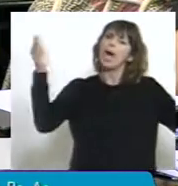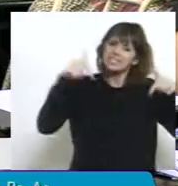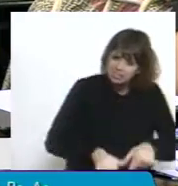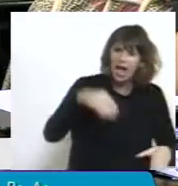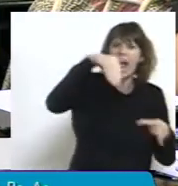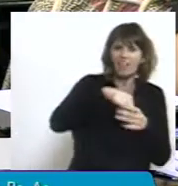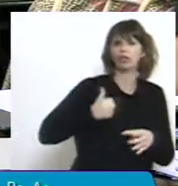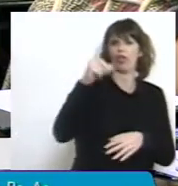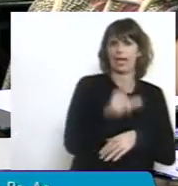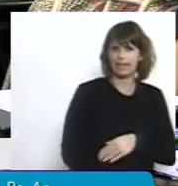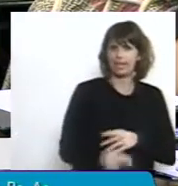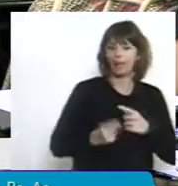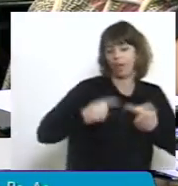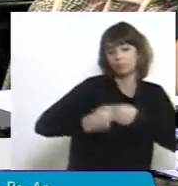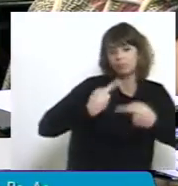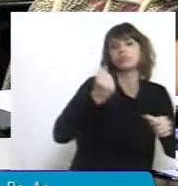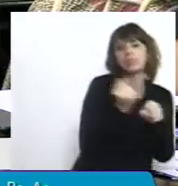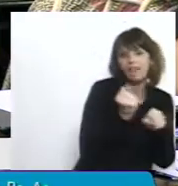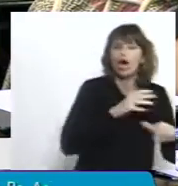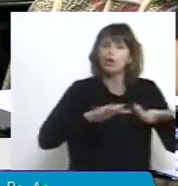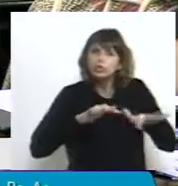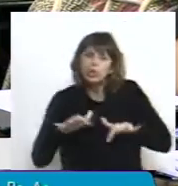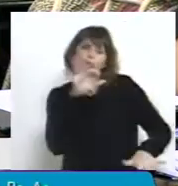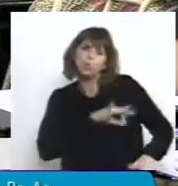deterioro del empleo y del salario.